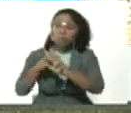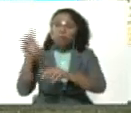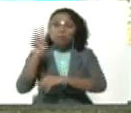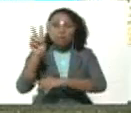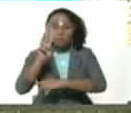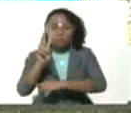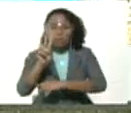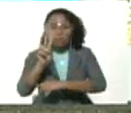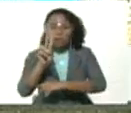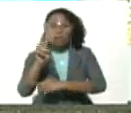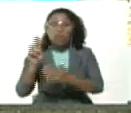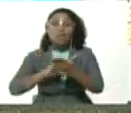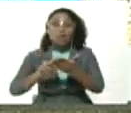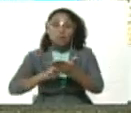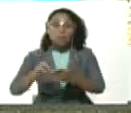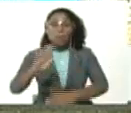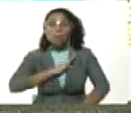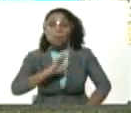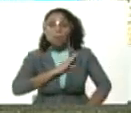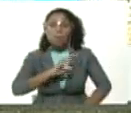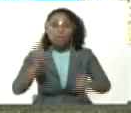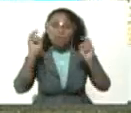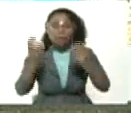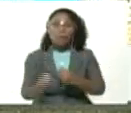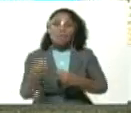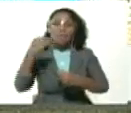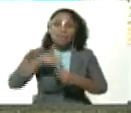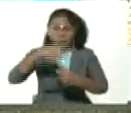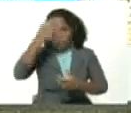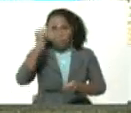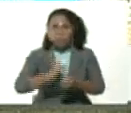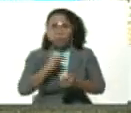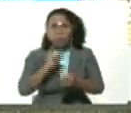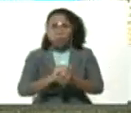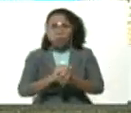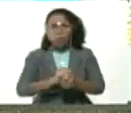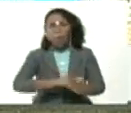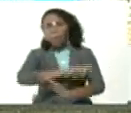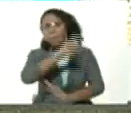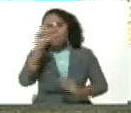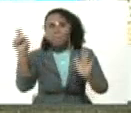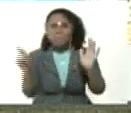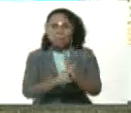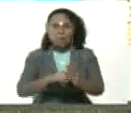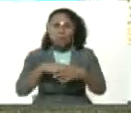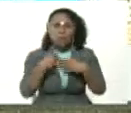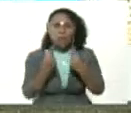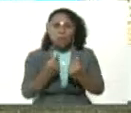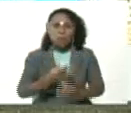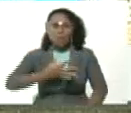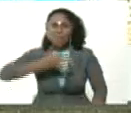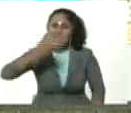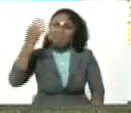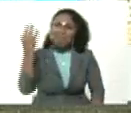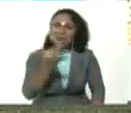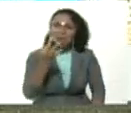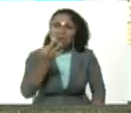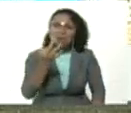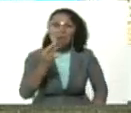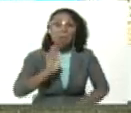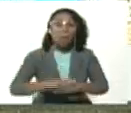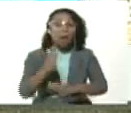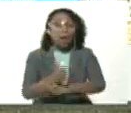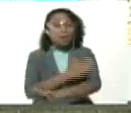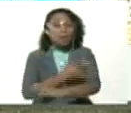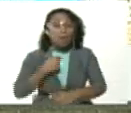Venezuela recupere su Producto Interno Bruto completo de su economía real. Porque antes,